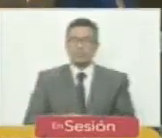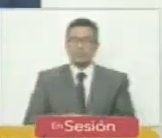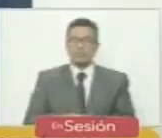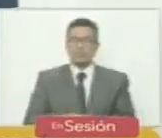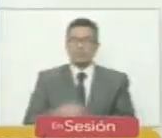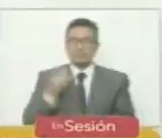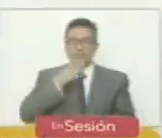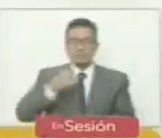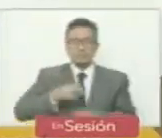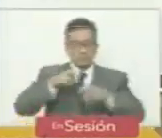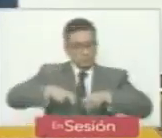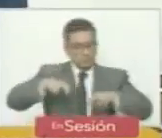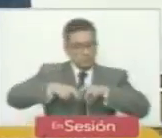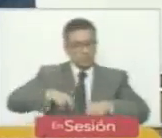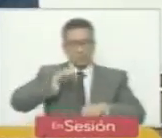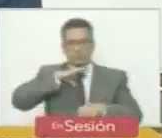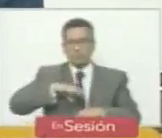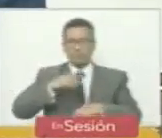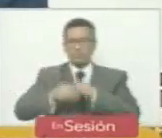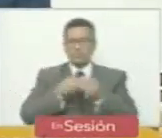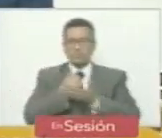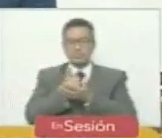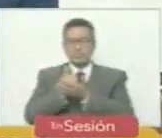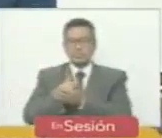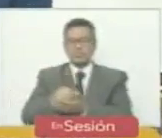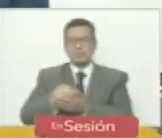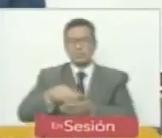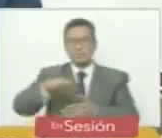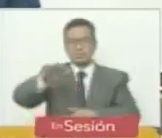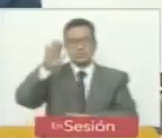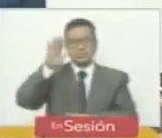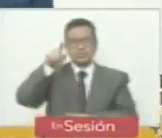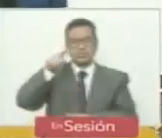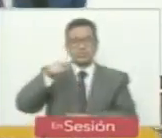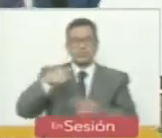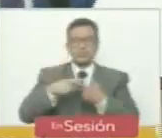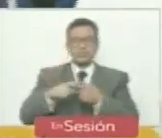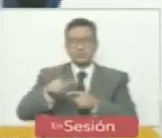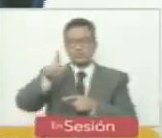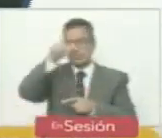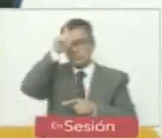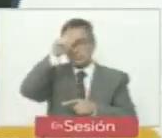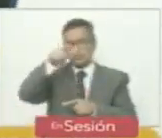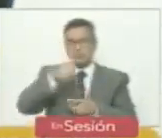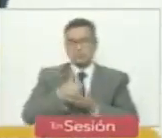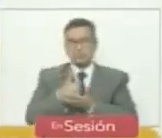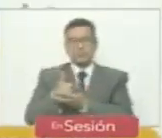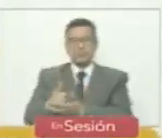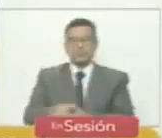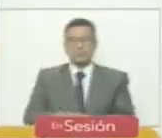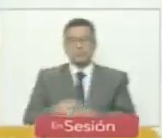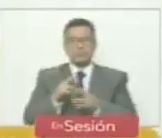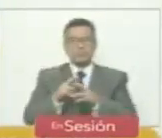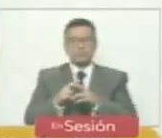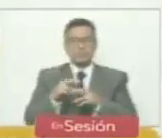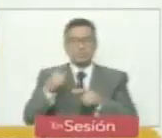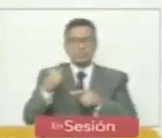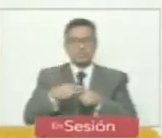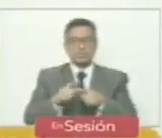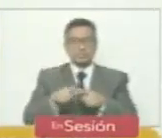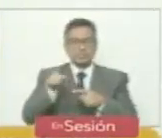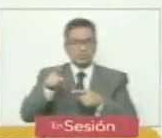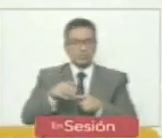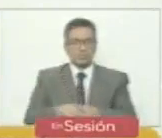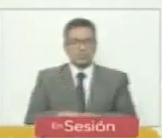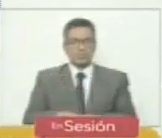Eso es verdad, revisen la historia y cómo colaboró con Adolf Hitler, pero ese es otro tema. Pero los repuestos que llevaba ese